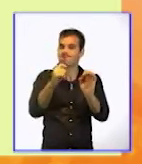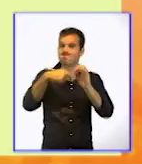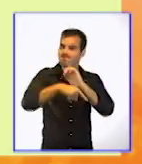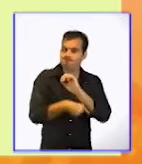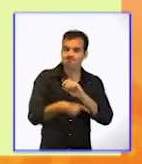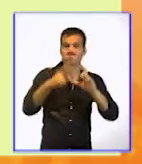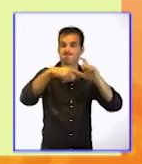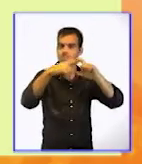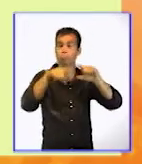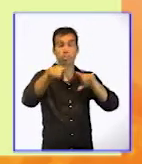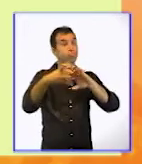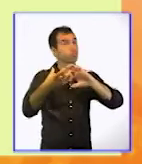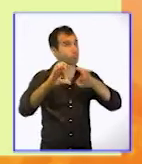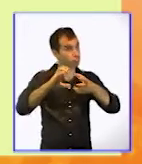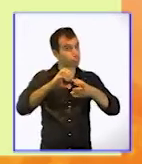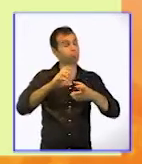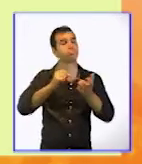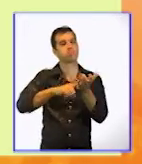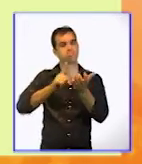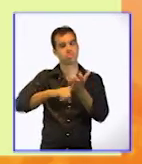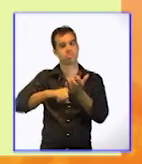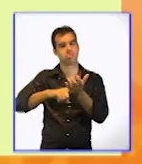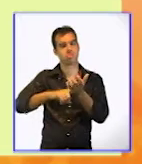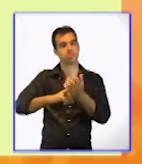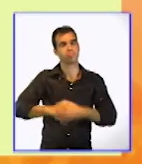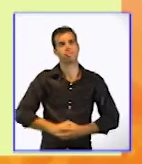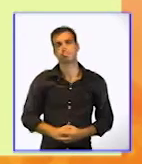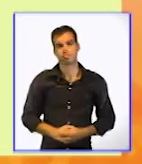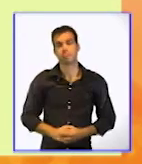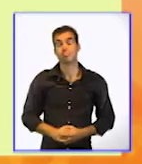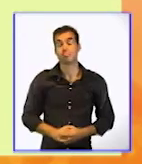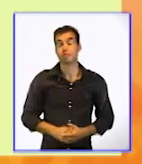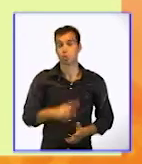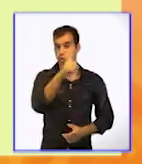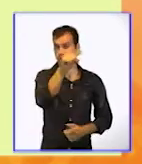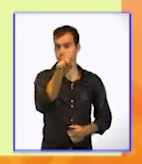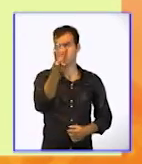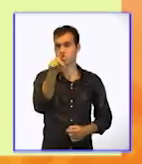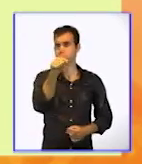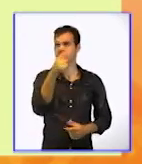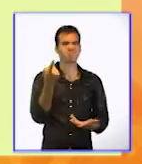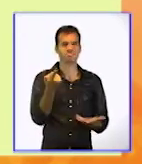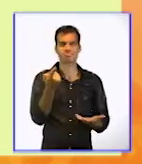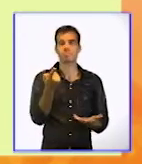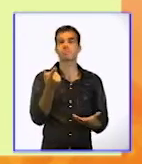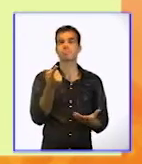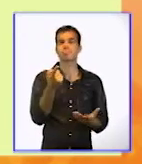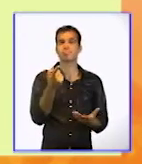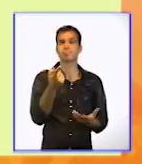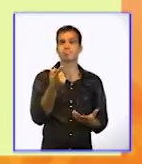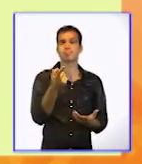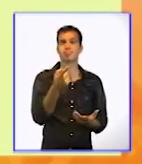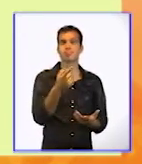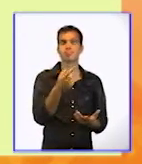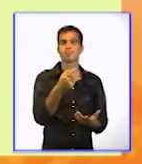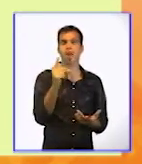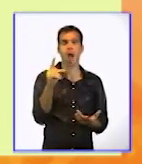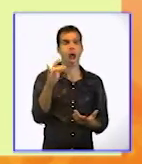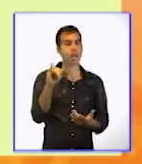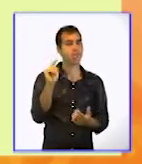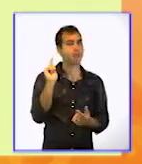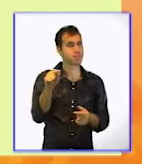de complejidad para los estudiantes. En el inciso 1.3, representa la constante de equilibrio para